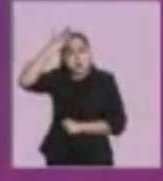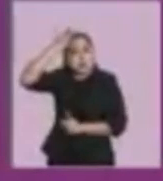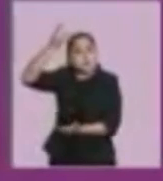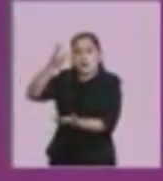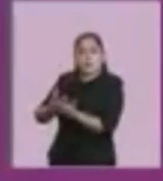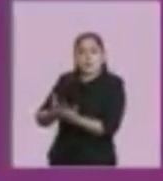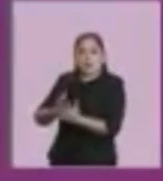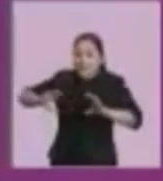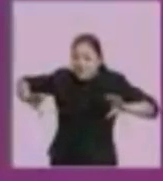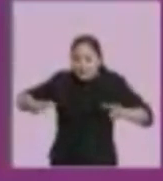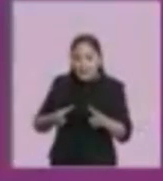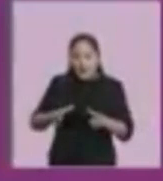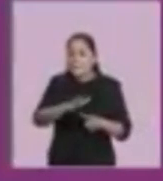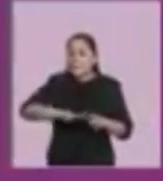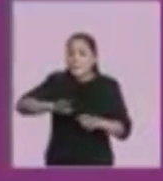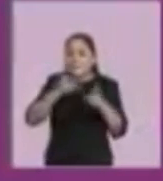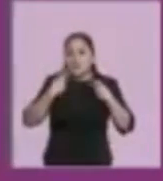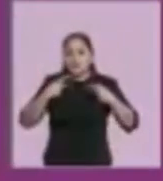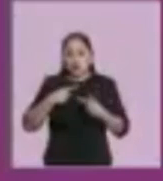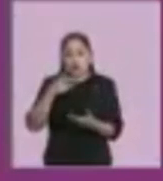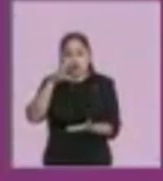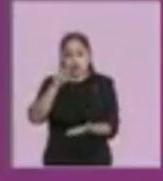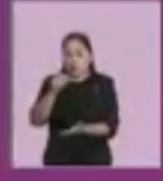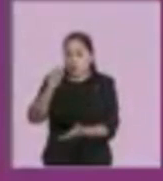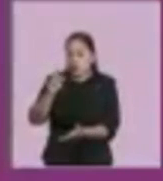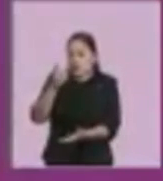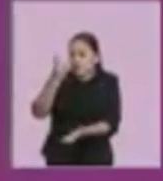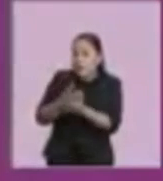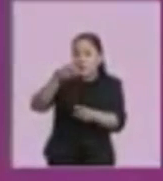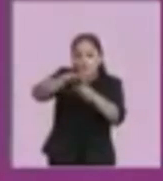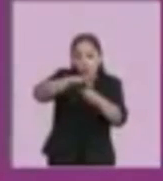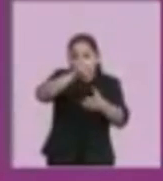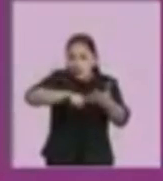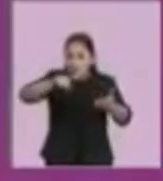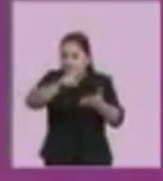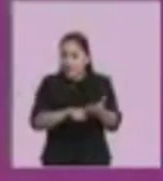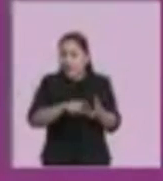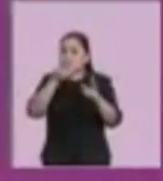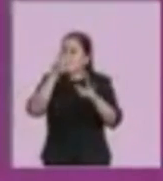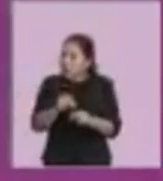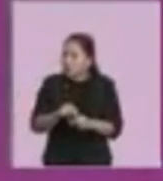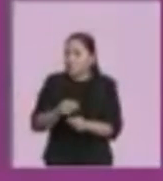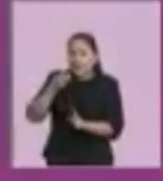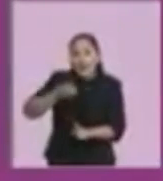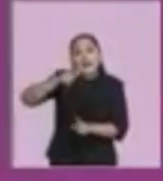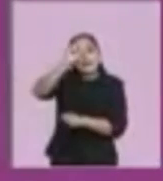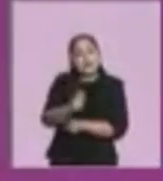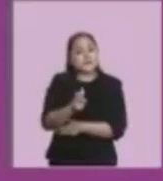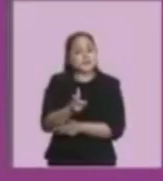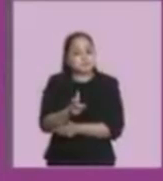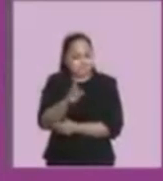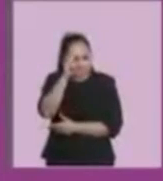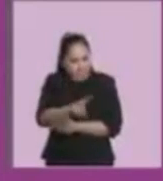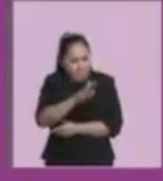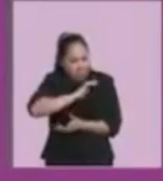de ese movimiento. No es una elección más, es que las cosas de verdad